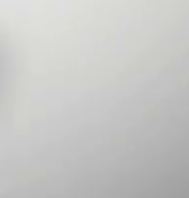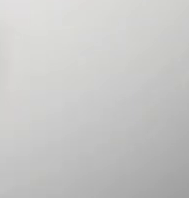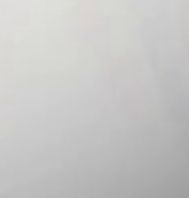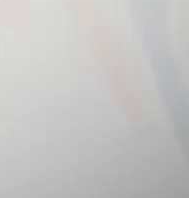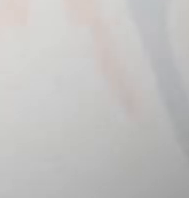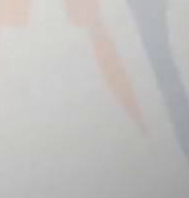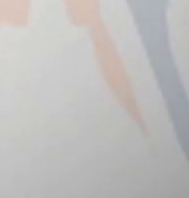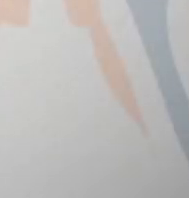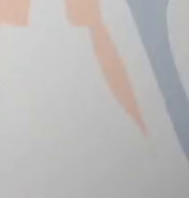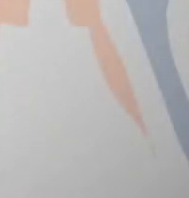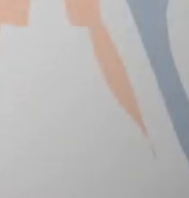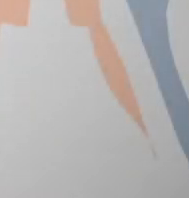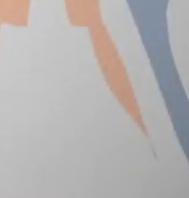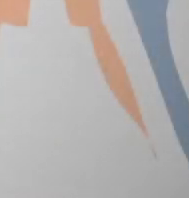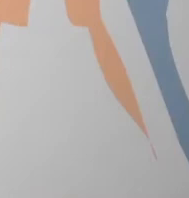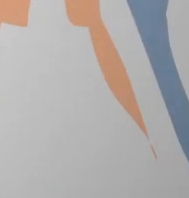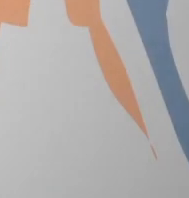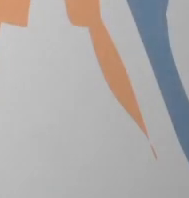Thank you.